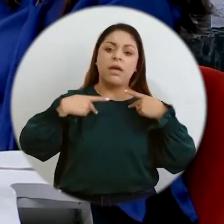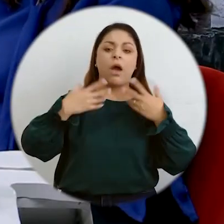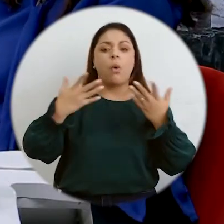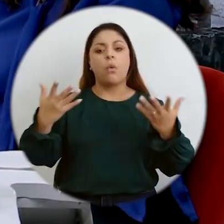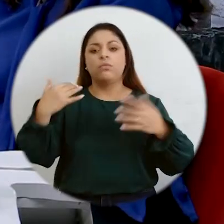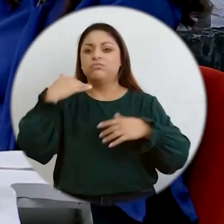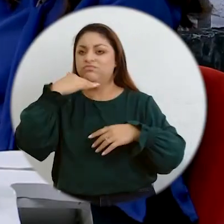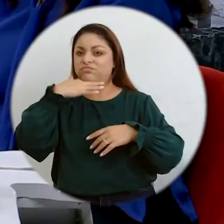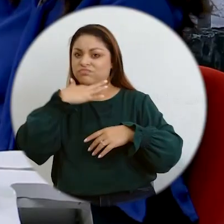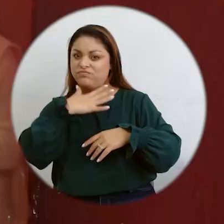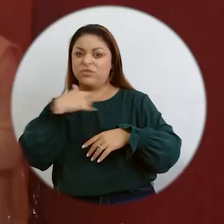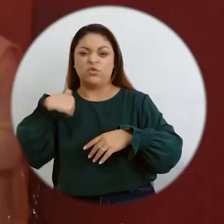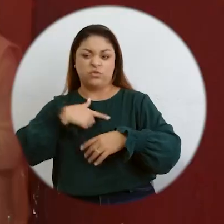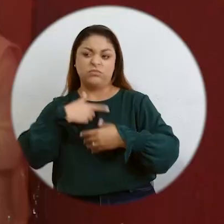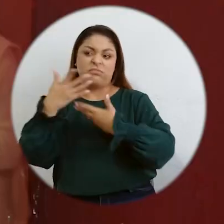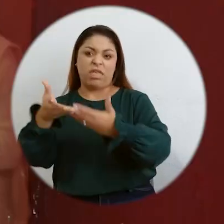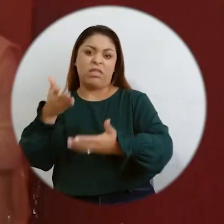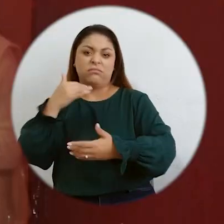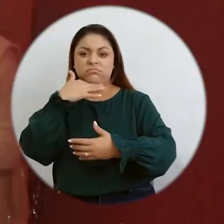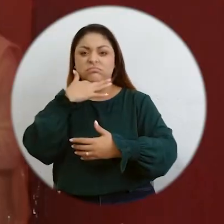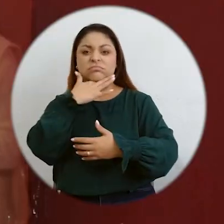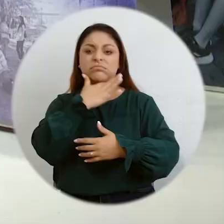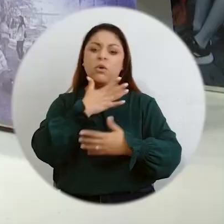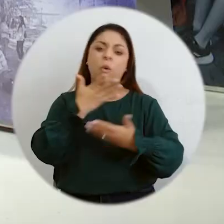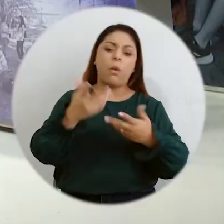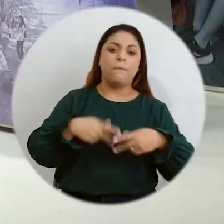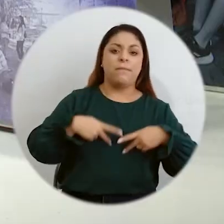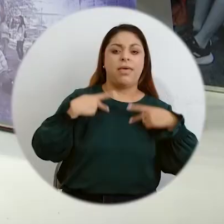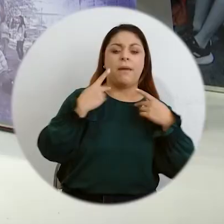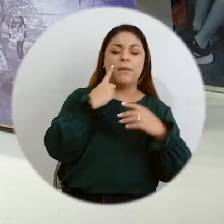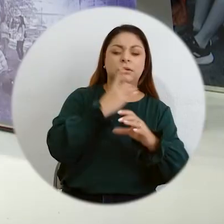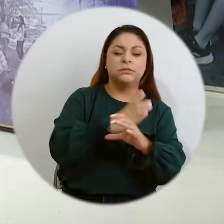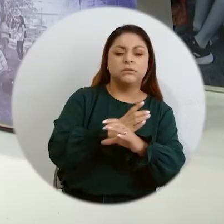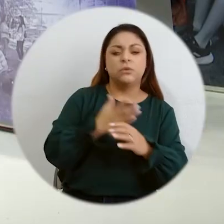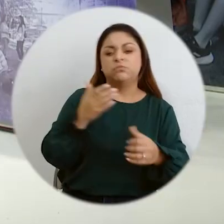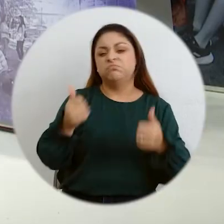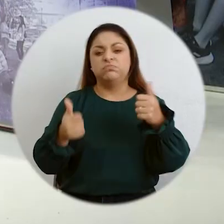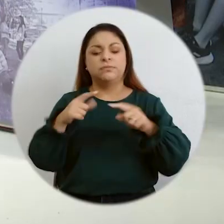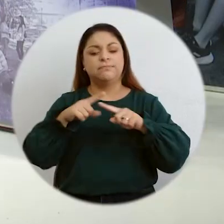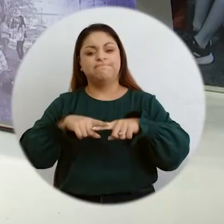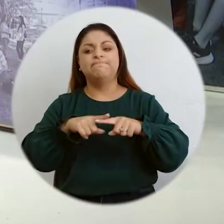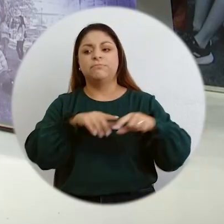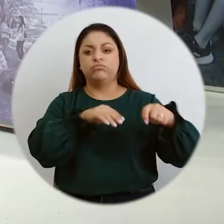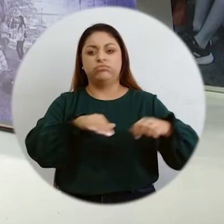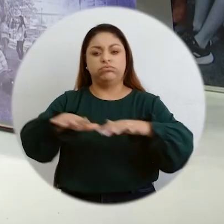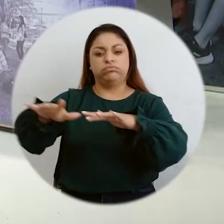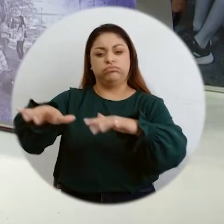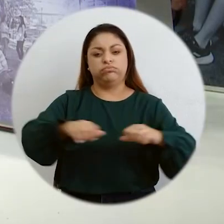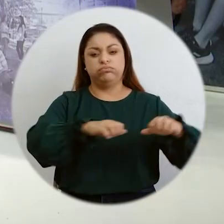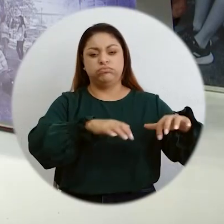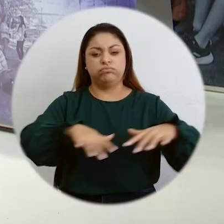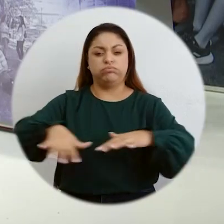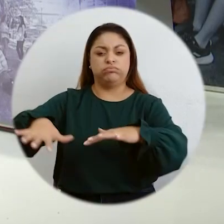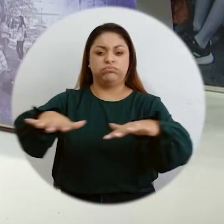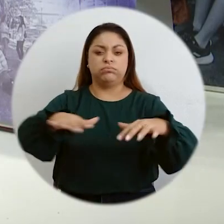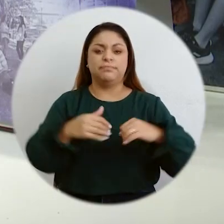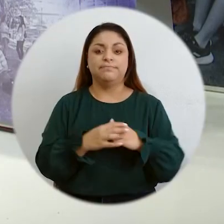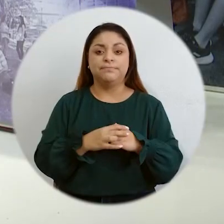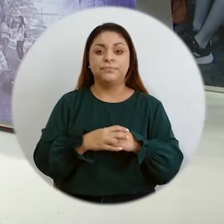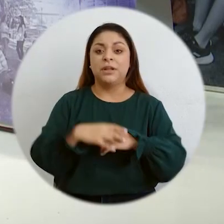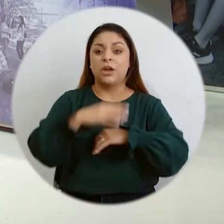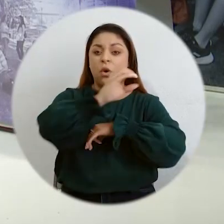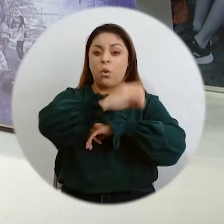les permitimos preservarla. Sí. Bueno, los océanos son